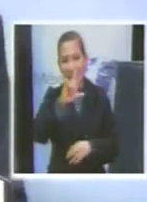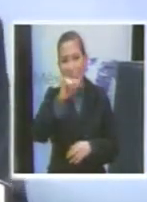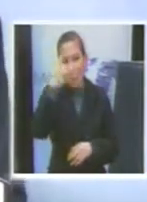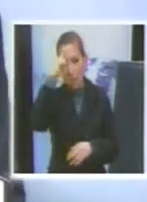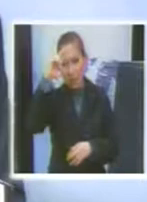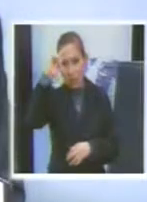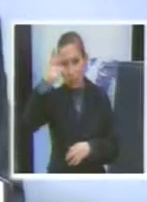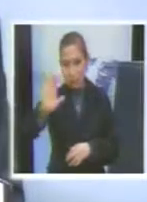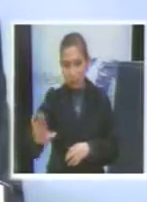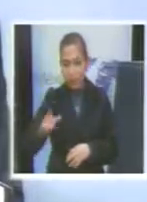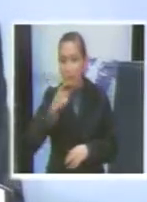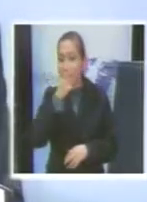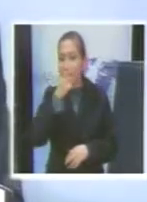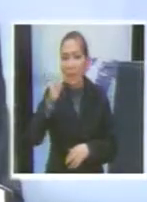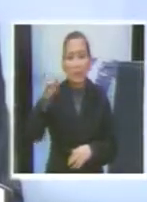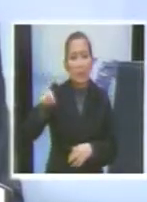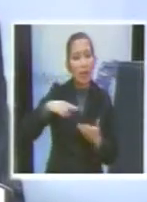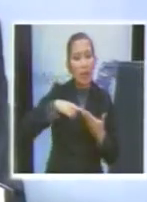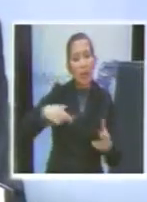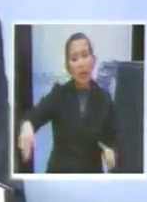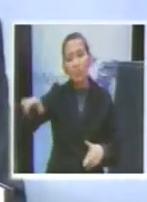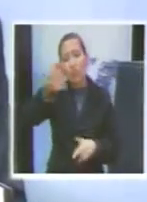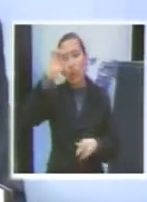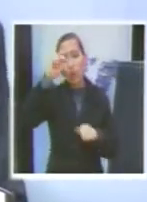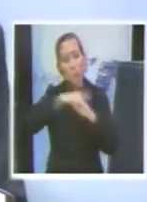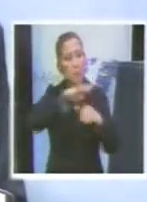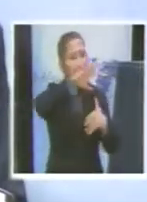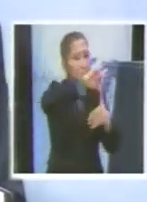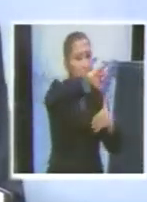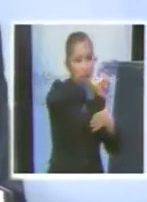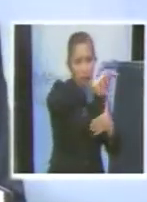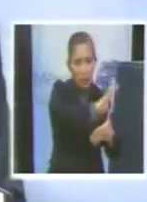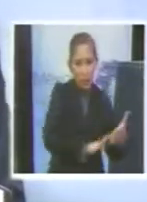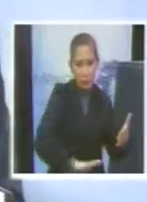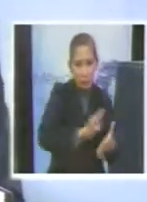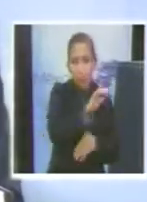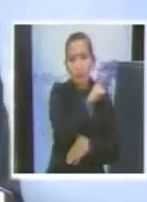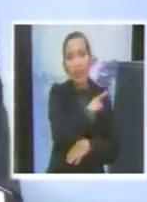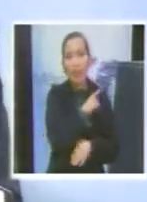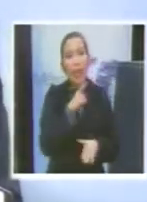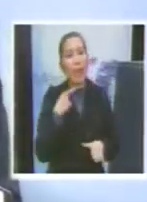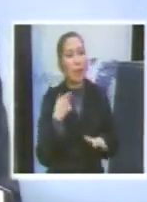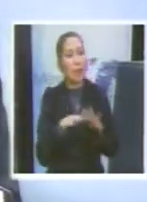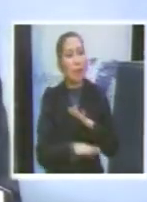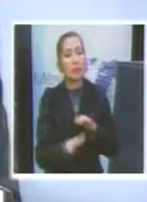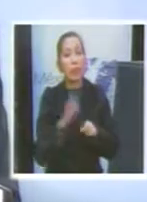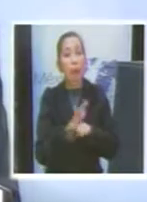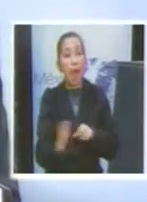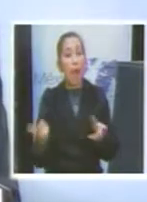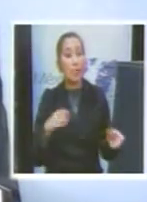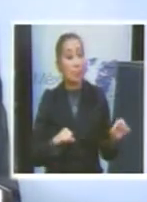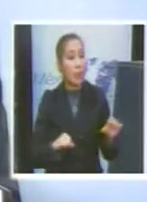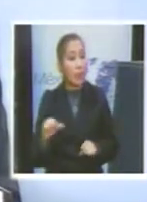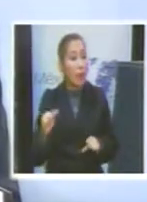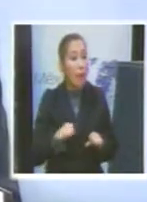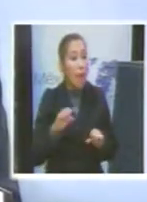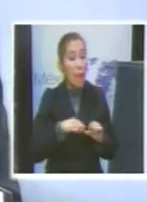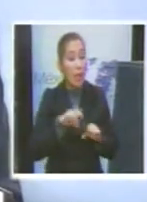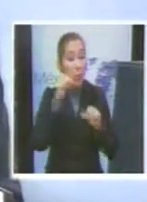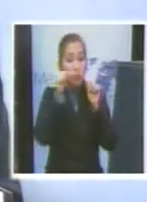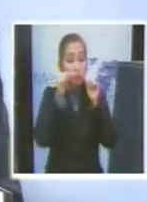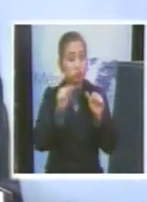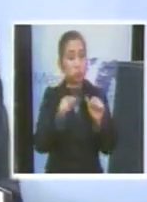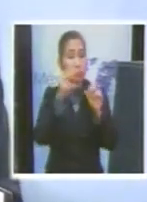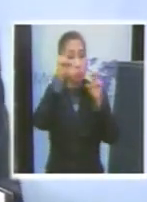Madrid, señalaba que las relaciones entre Europa y América Latina deberían basarse en una política que abordara con